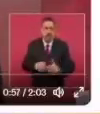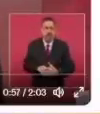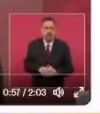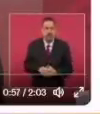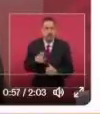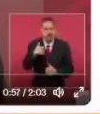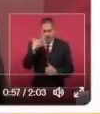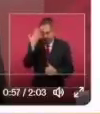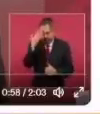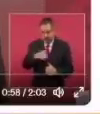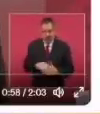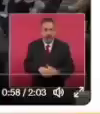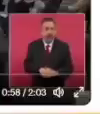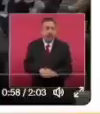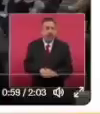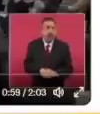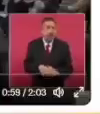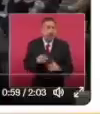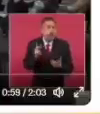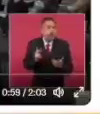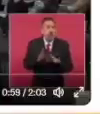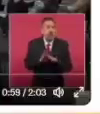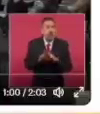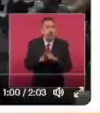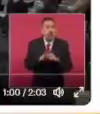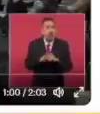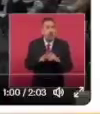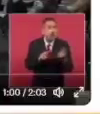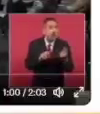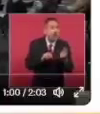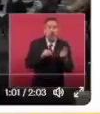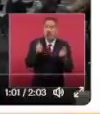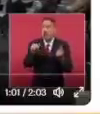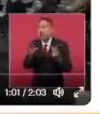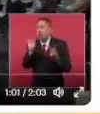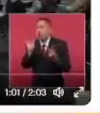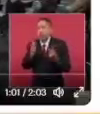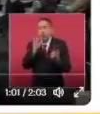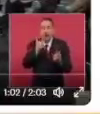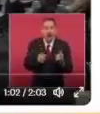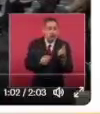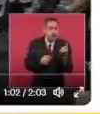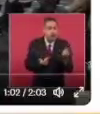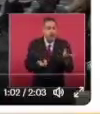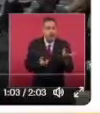Eso se sabe. Pero no hay cómo sustituirlo.